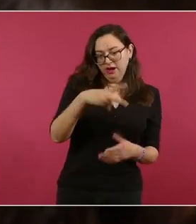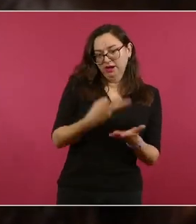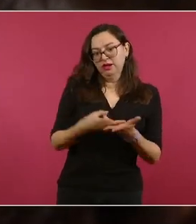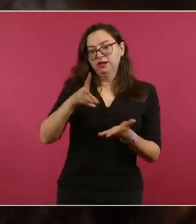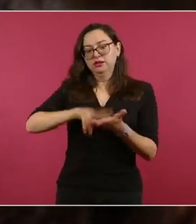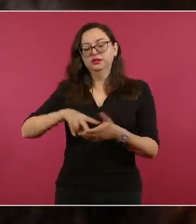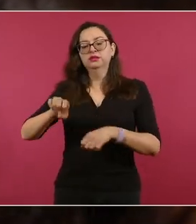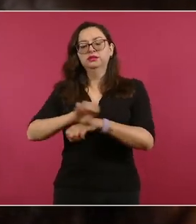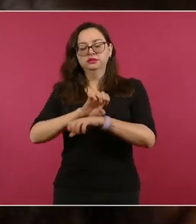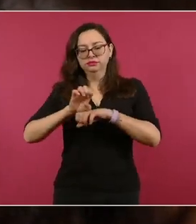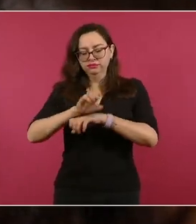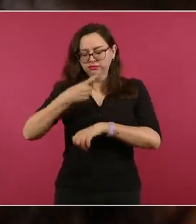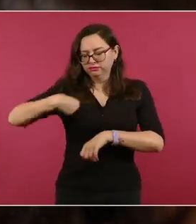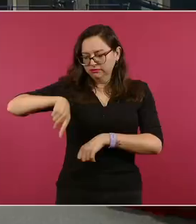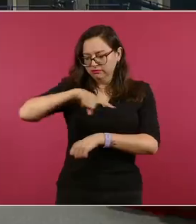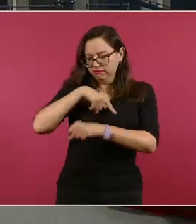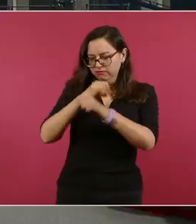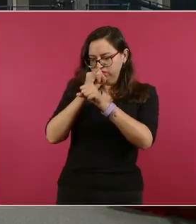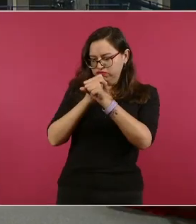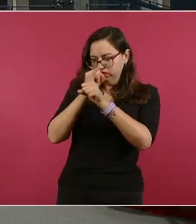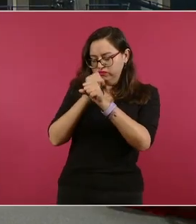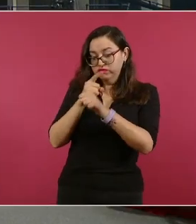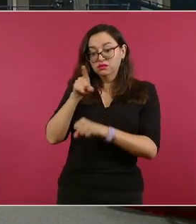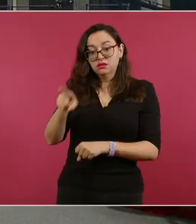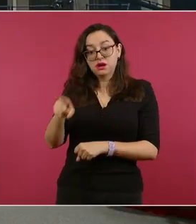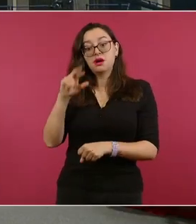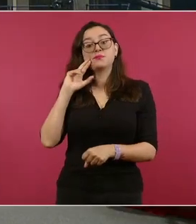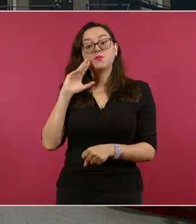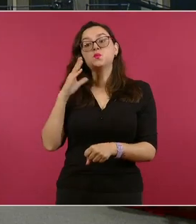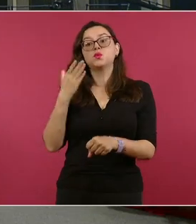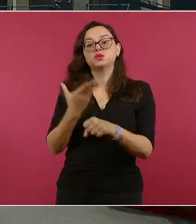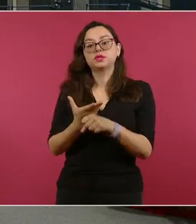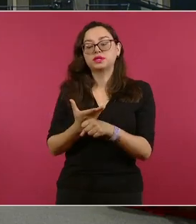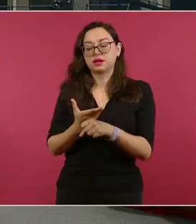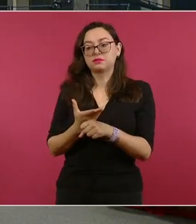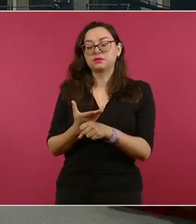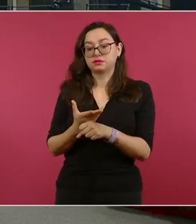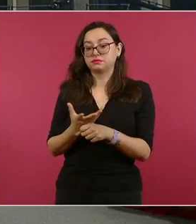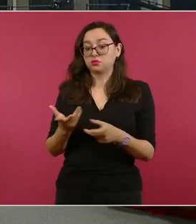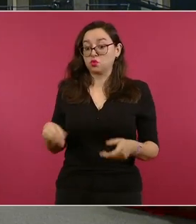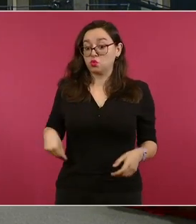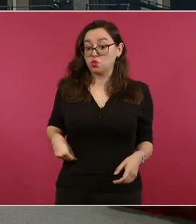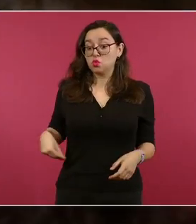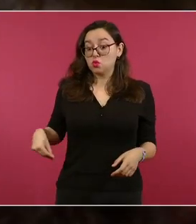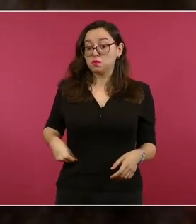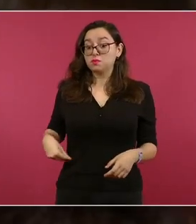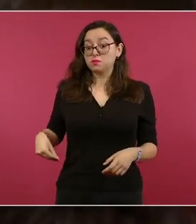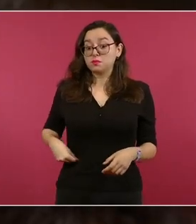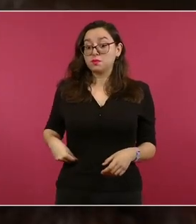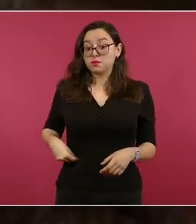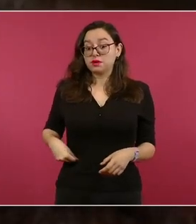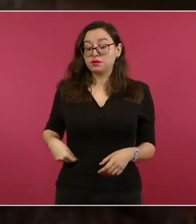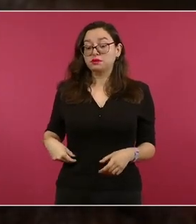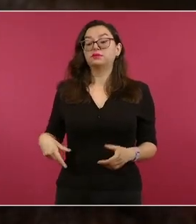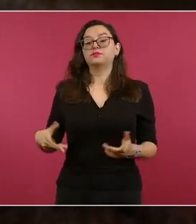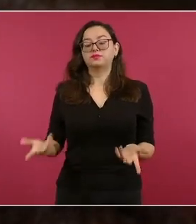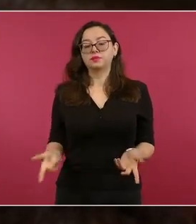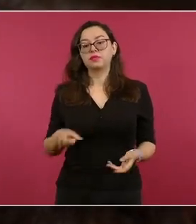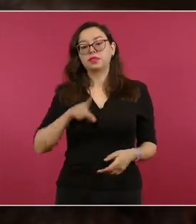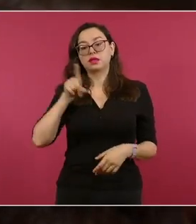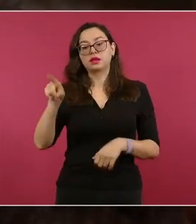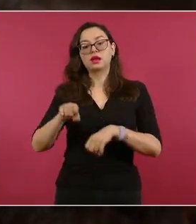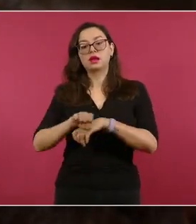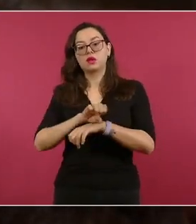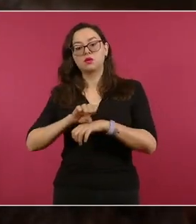Sexta W, hemos documentado su responsabilidad directa en este asunto. Incluso diputados ecuatorianos